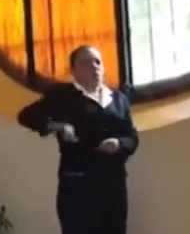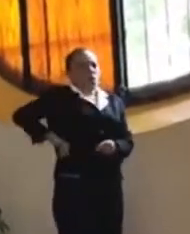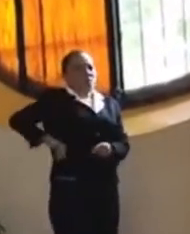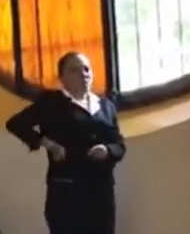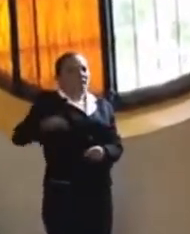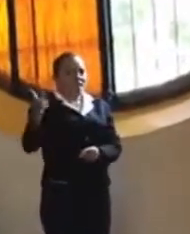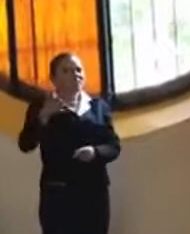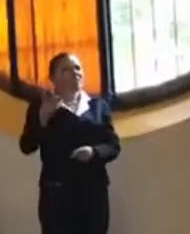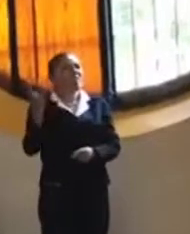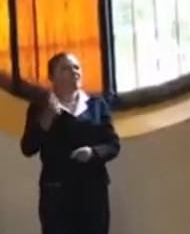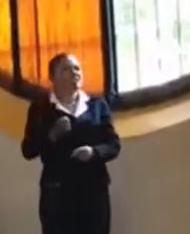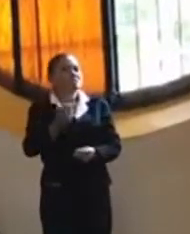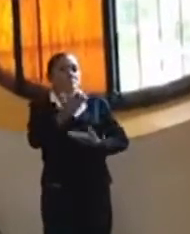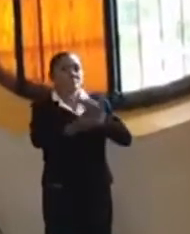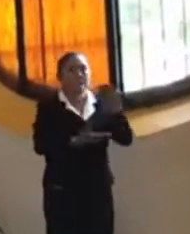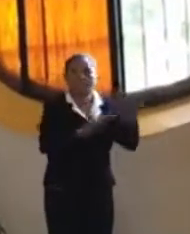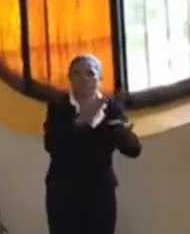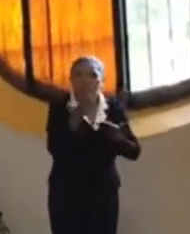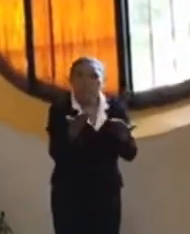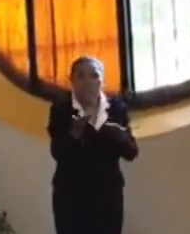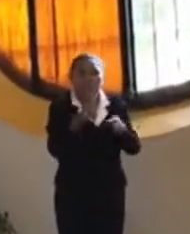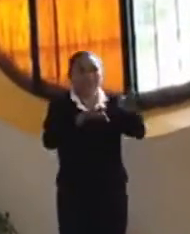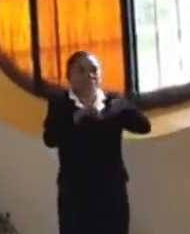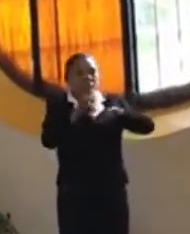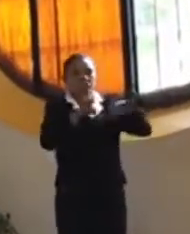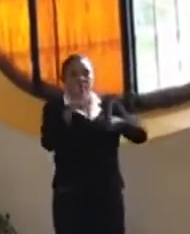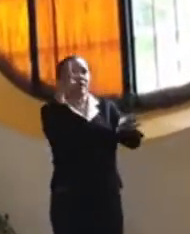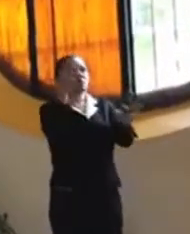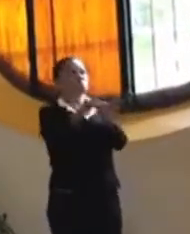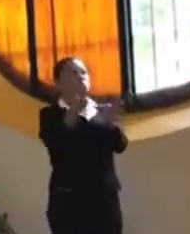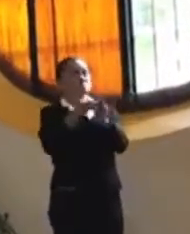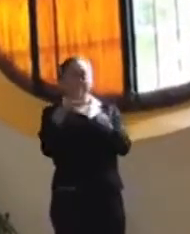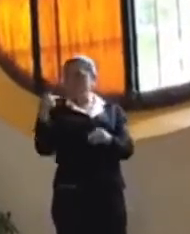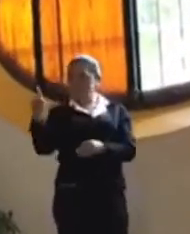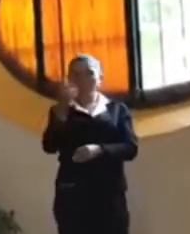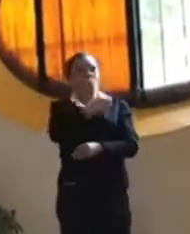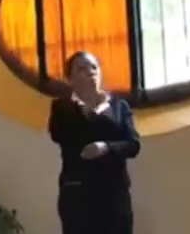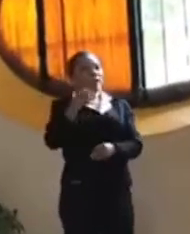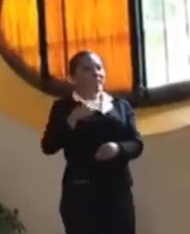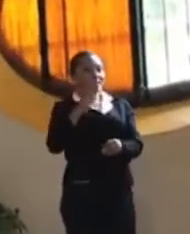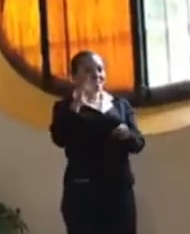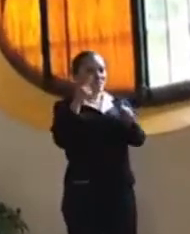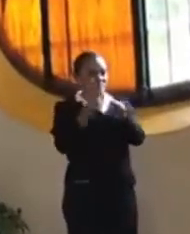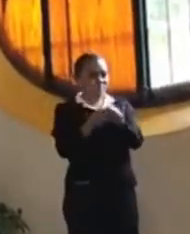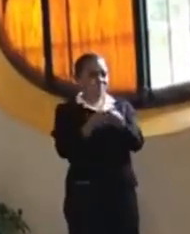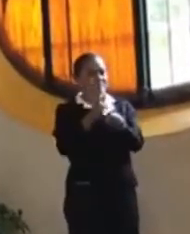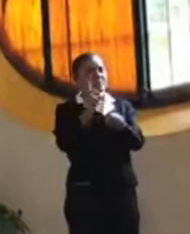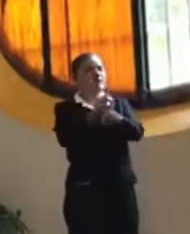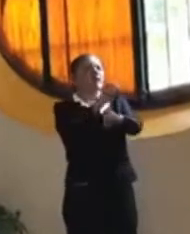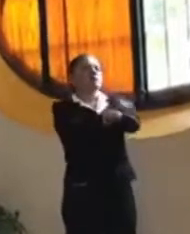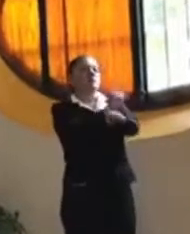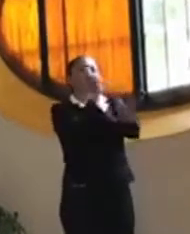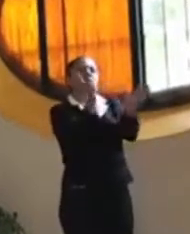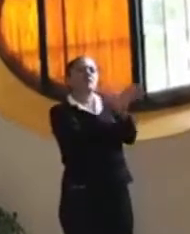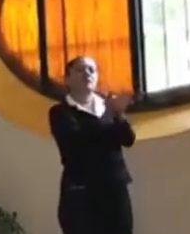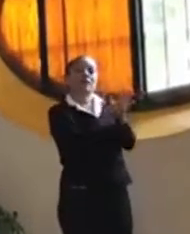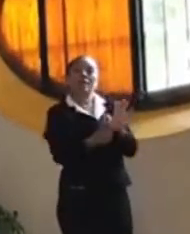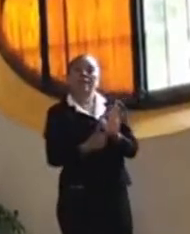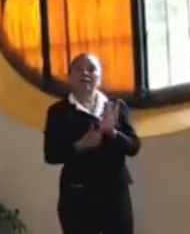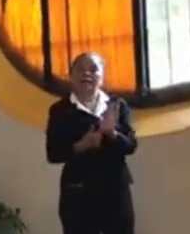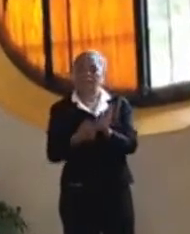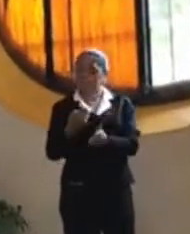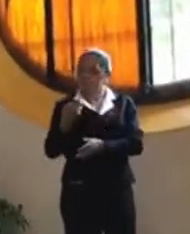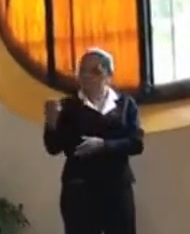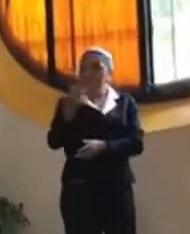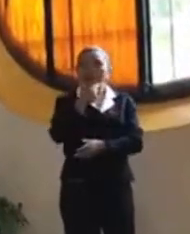el de servir donde esté y de cumplir con la obligación que le corresponde desde el punto de vista legal. Es un